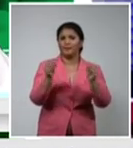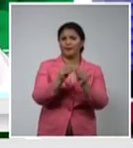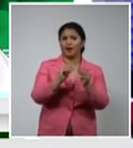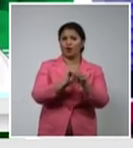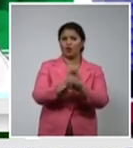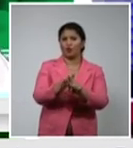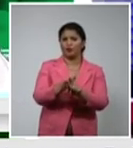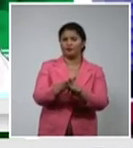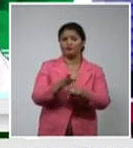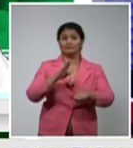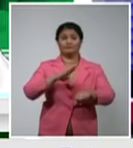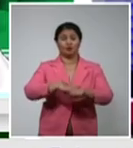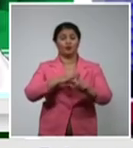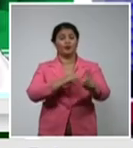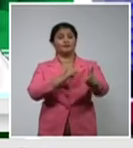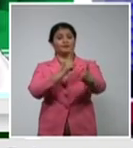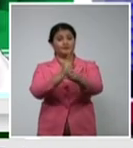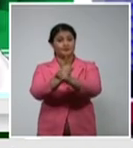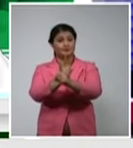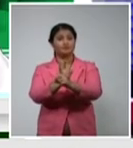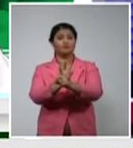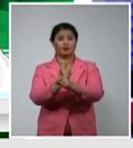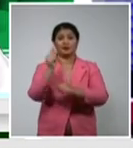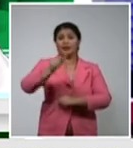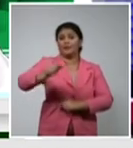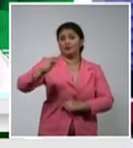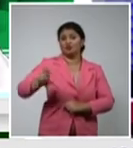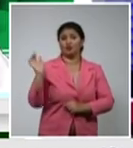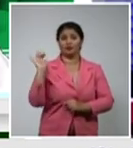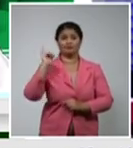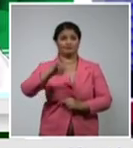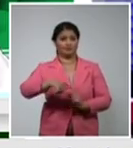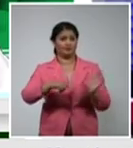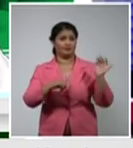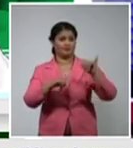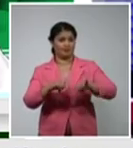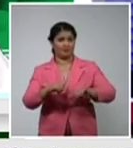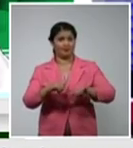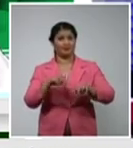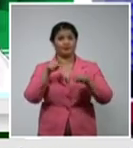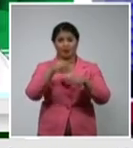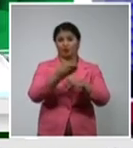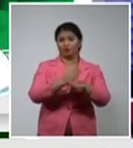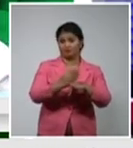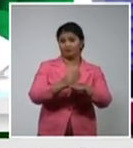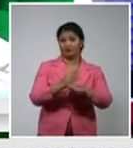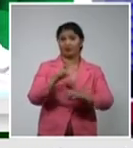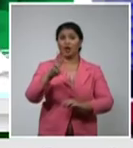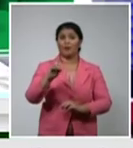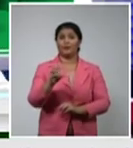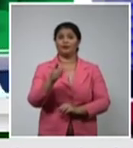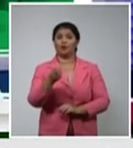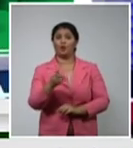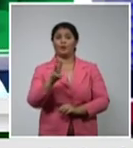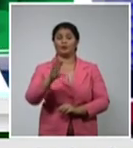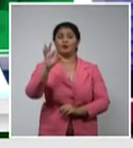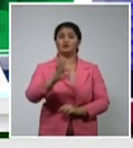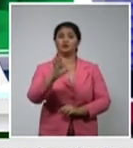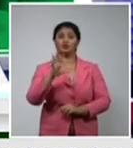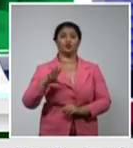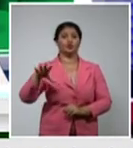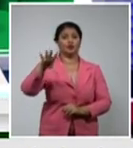o vinculados con viajeros internacionales. Esto representa el 20,3% de todos los